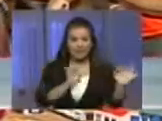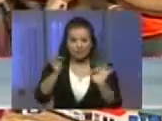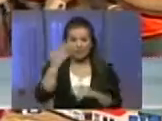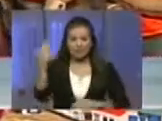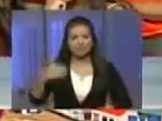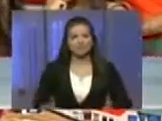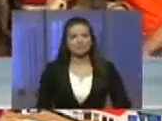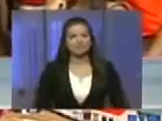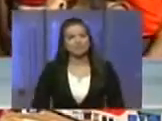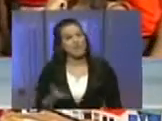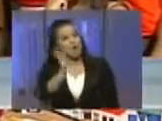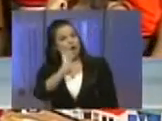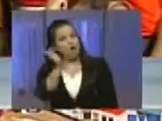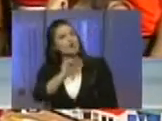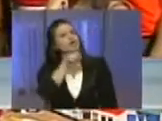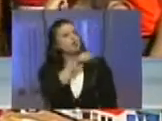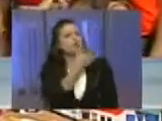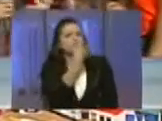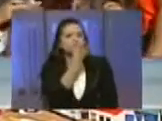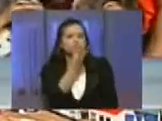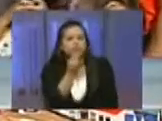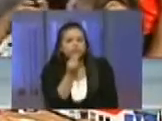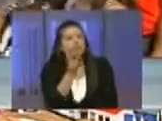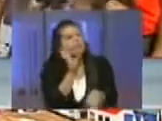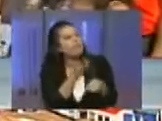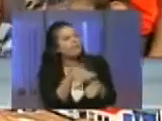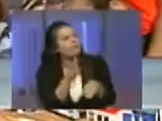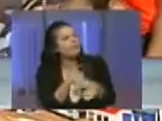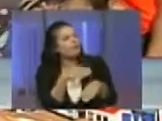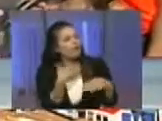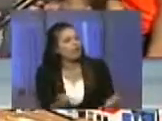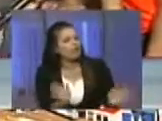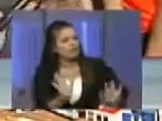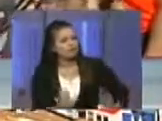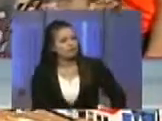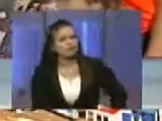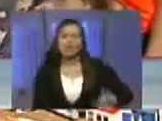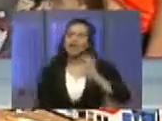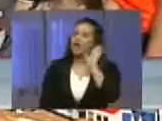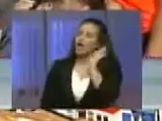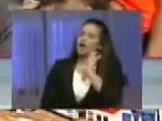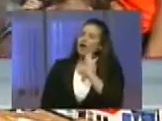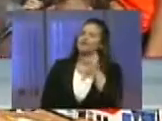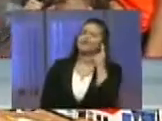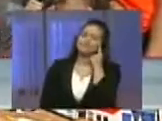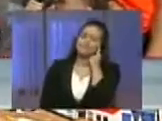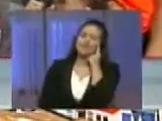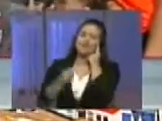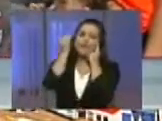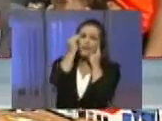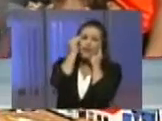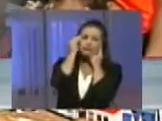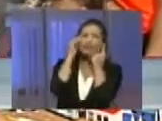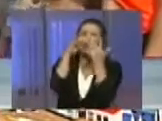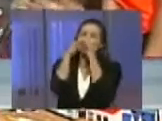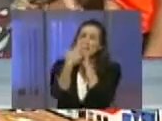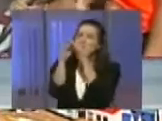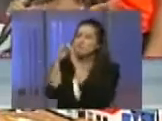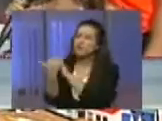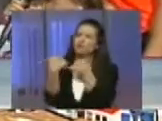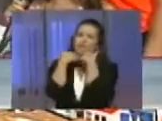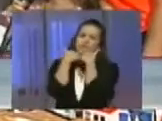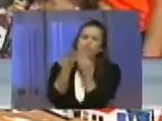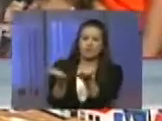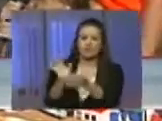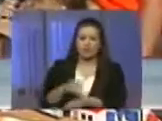Hola por estás tan triste Hola Me puse a pensar lo feo que se ve nuestro Barrio Las